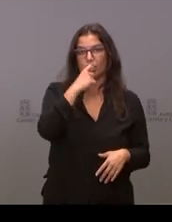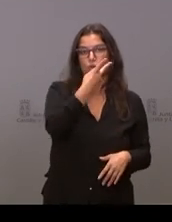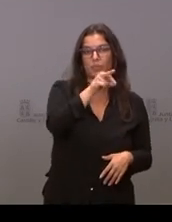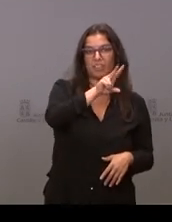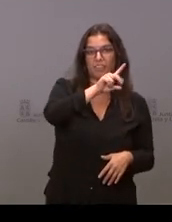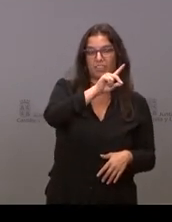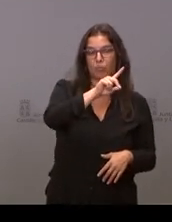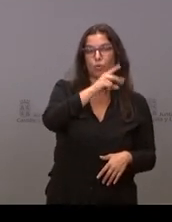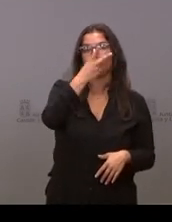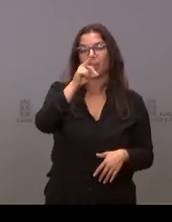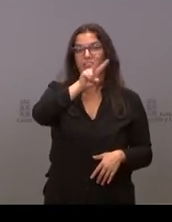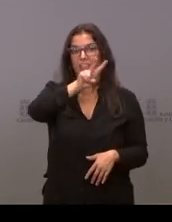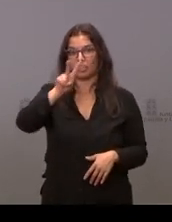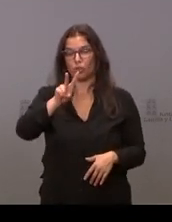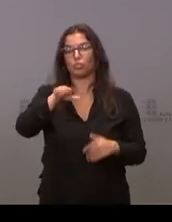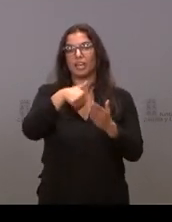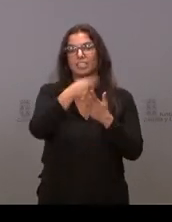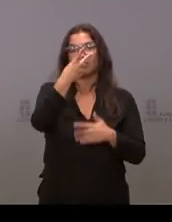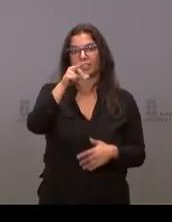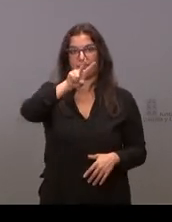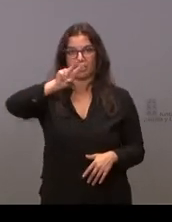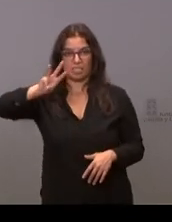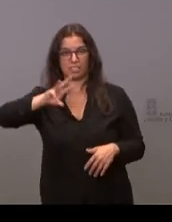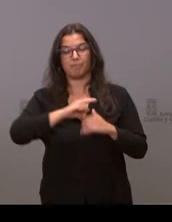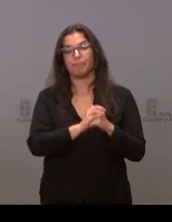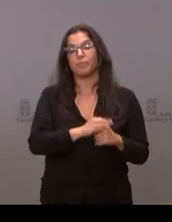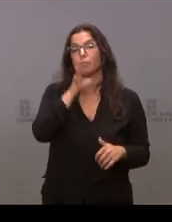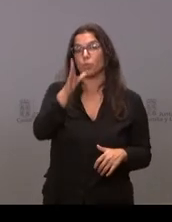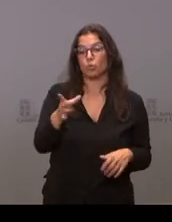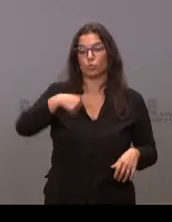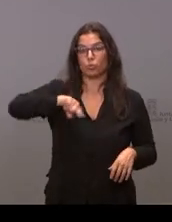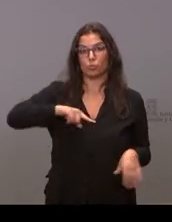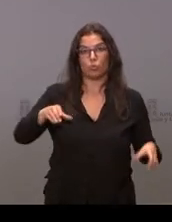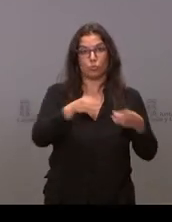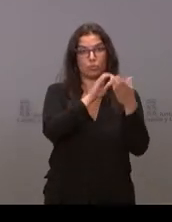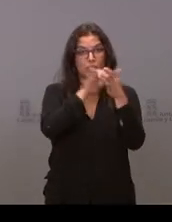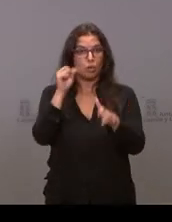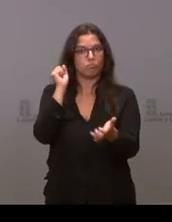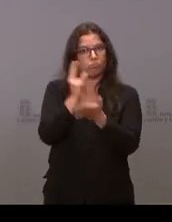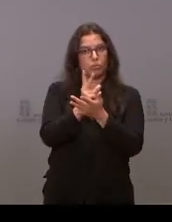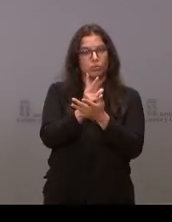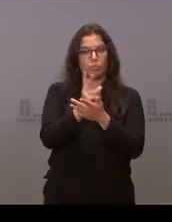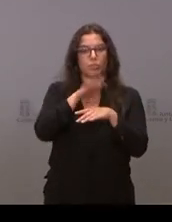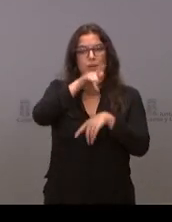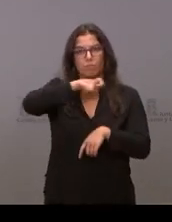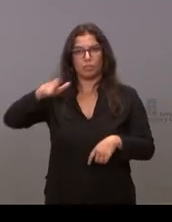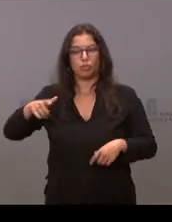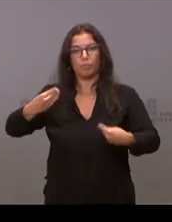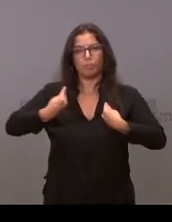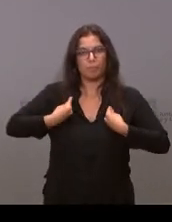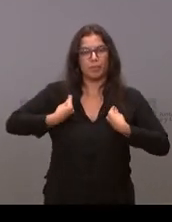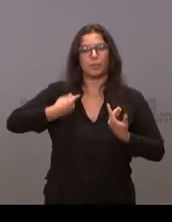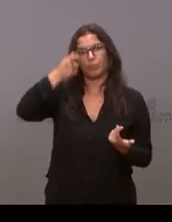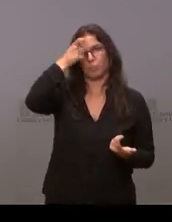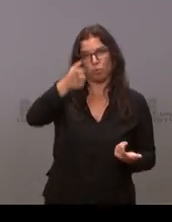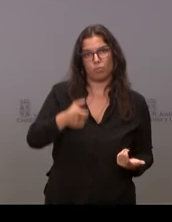2021, 2022 y 2023. Porque desde la Junta de Castilla y León apostamos por las personas que viven en